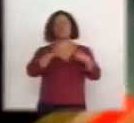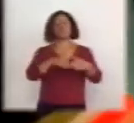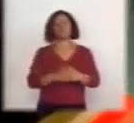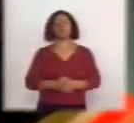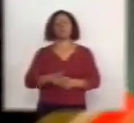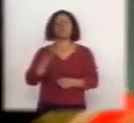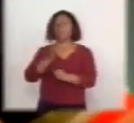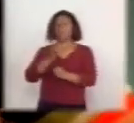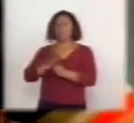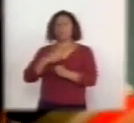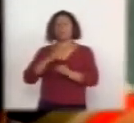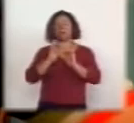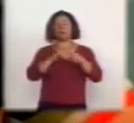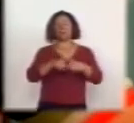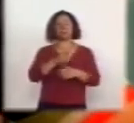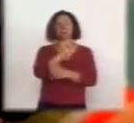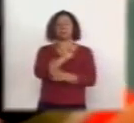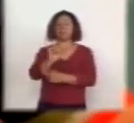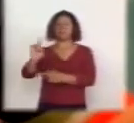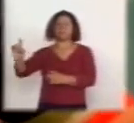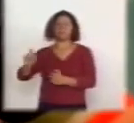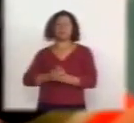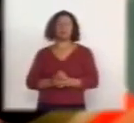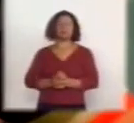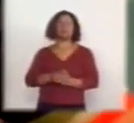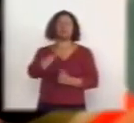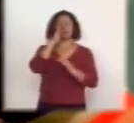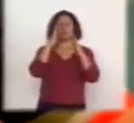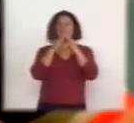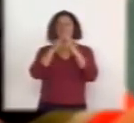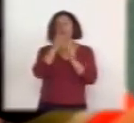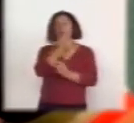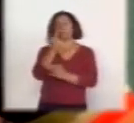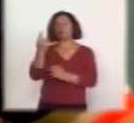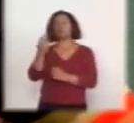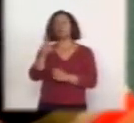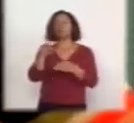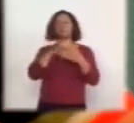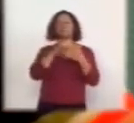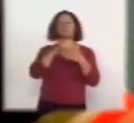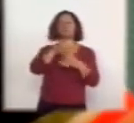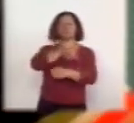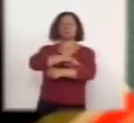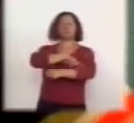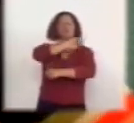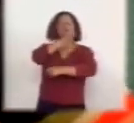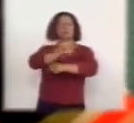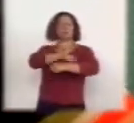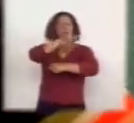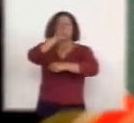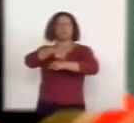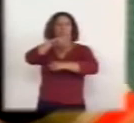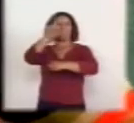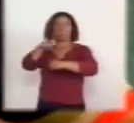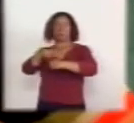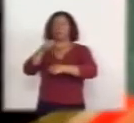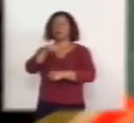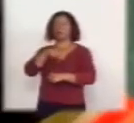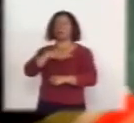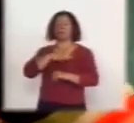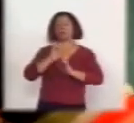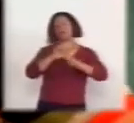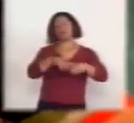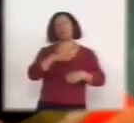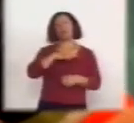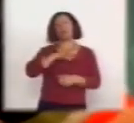inscribiendo ahorita en Casa 1-1, ahí en Casa 1-1 junto a los portales. Ahí están los centros de inscripción, los esperamos. Hay un descuento